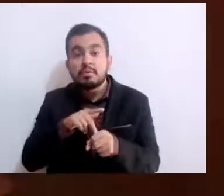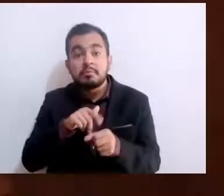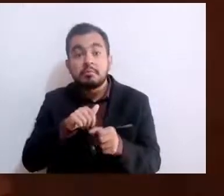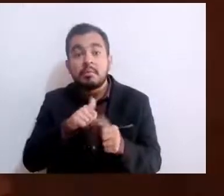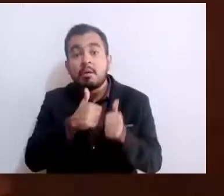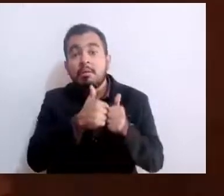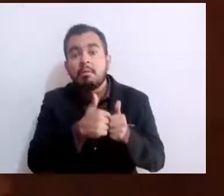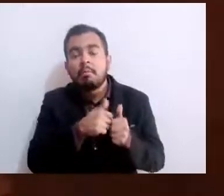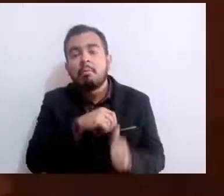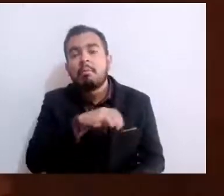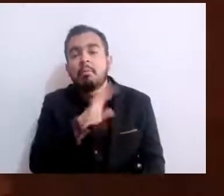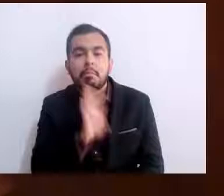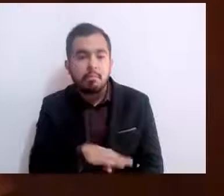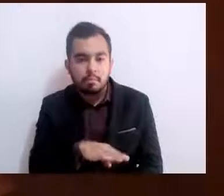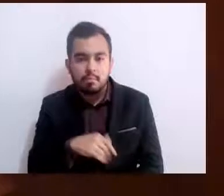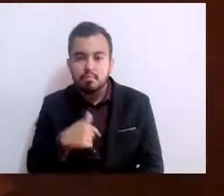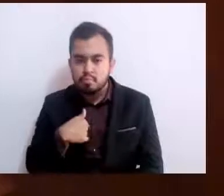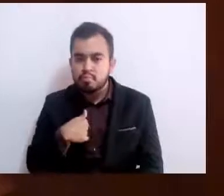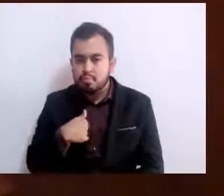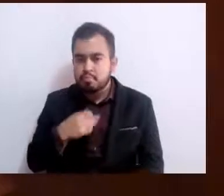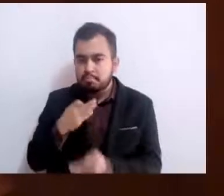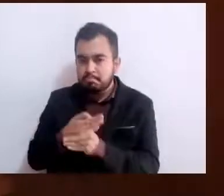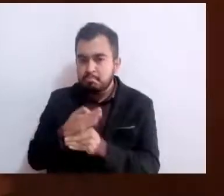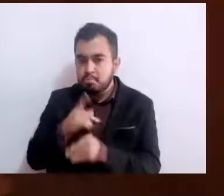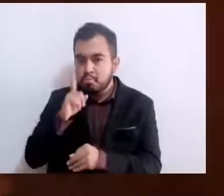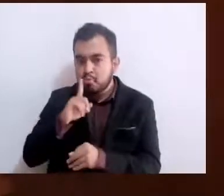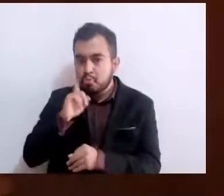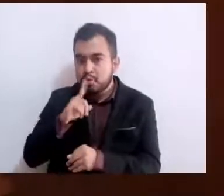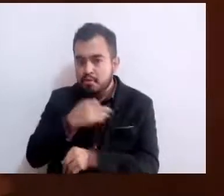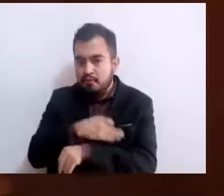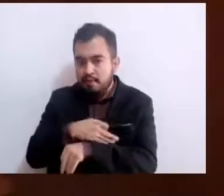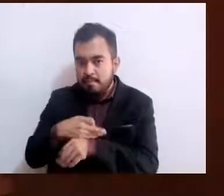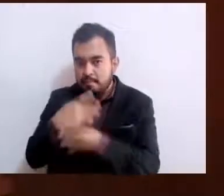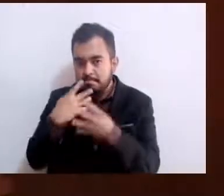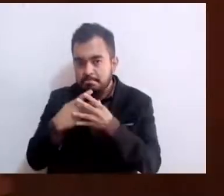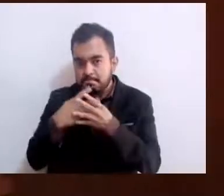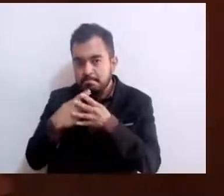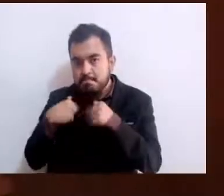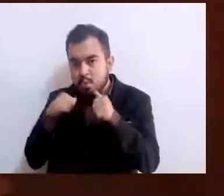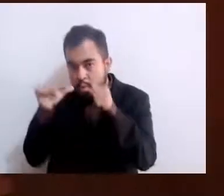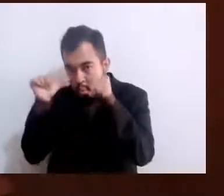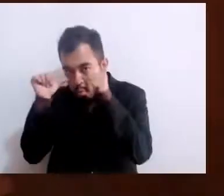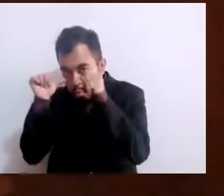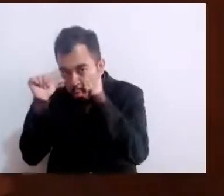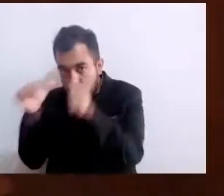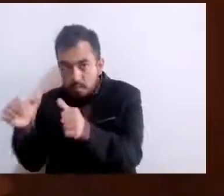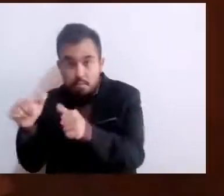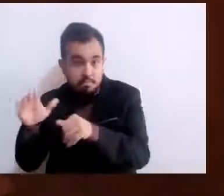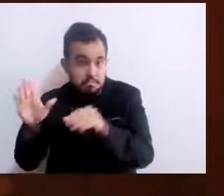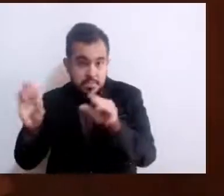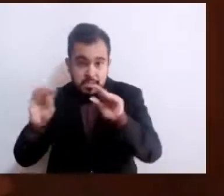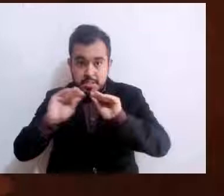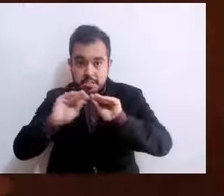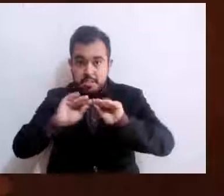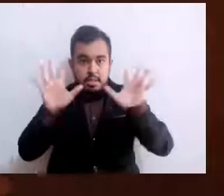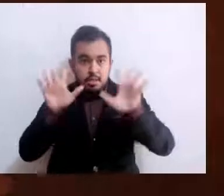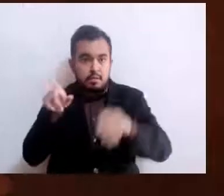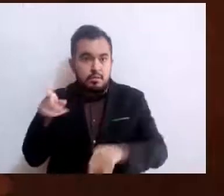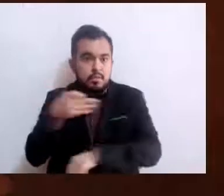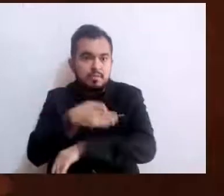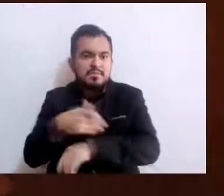los familiares de la interna, ahora fallecida, porque obviamente ellos claman